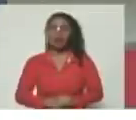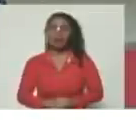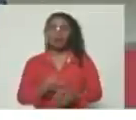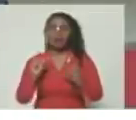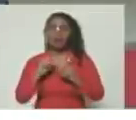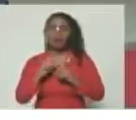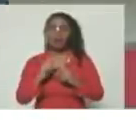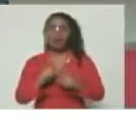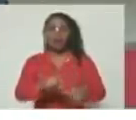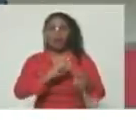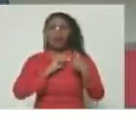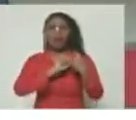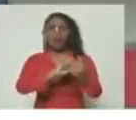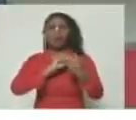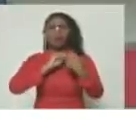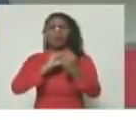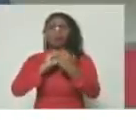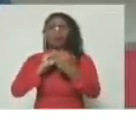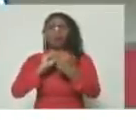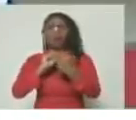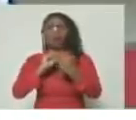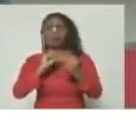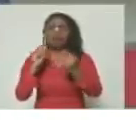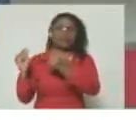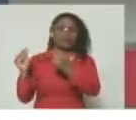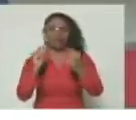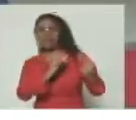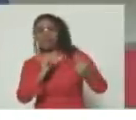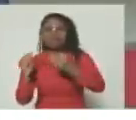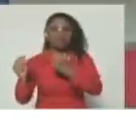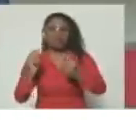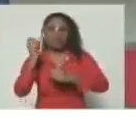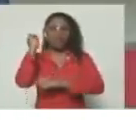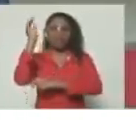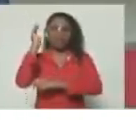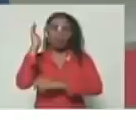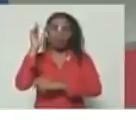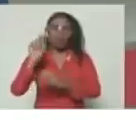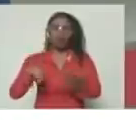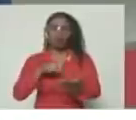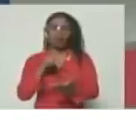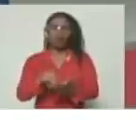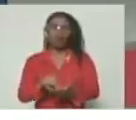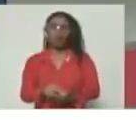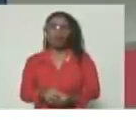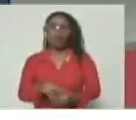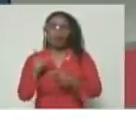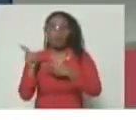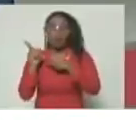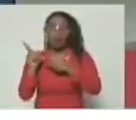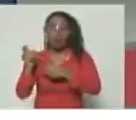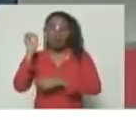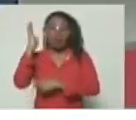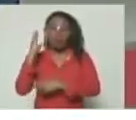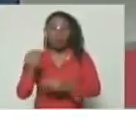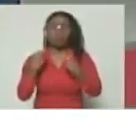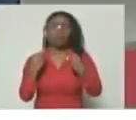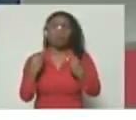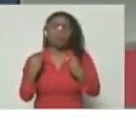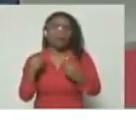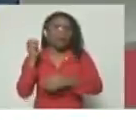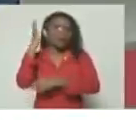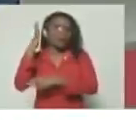Hubo un debate allí. Se armó la zampablera ahí en la Asamblea. Para eso es la Asamblea. ¿Para qué más es la Asamblea?